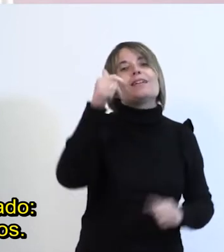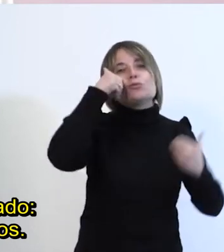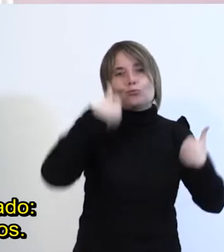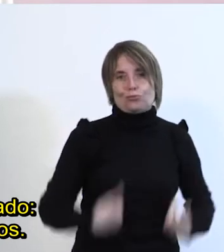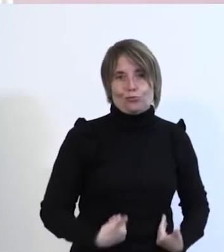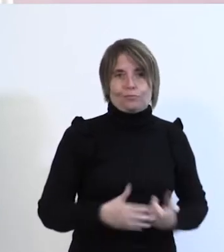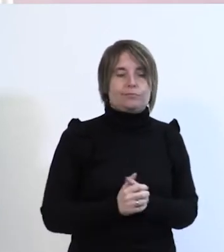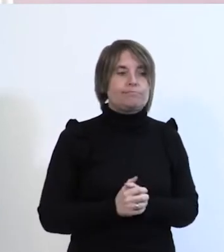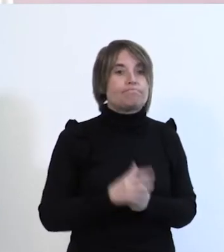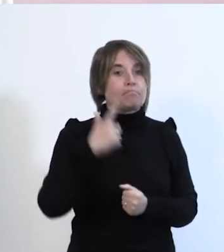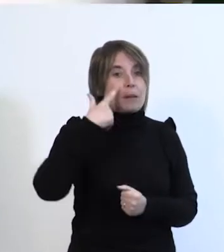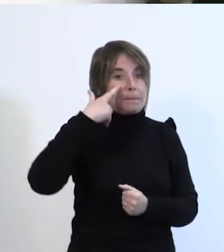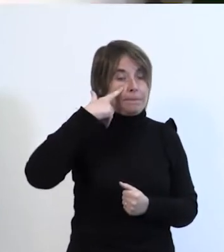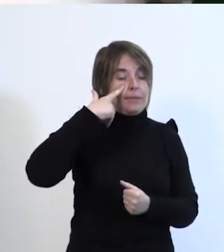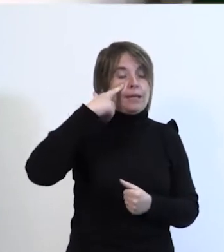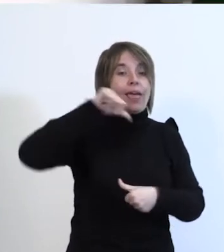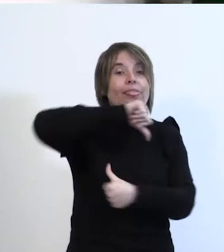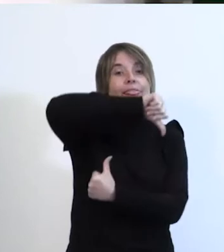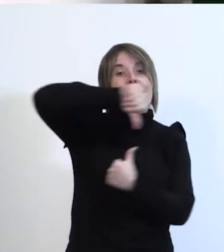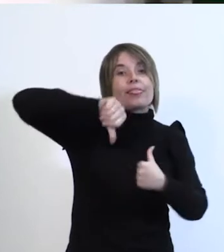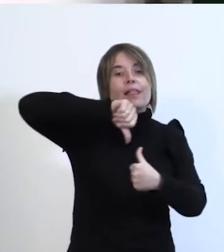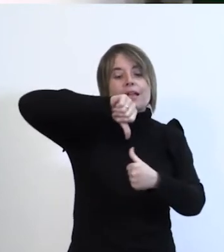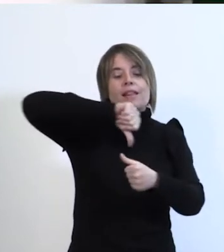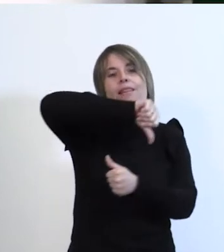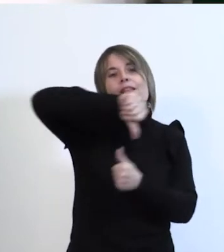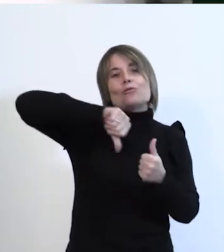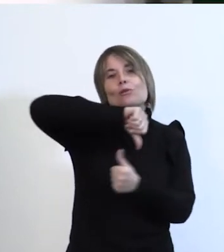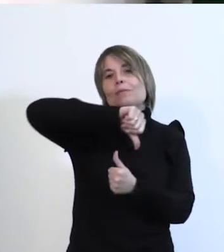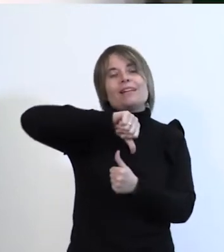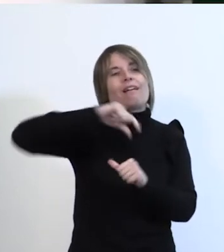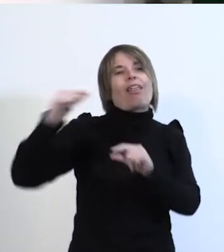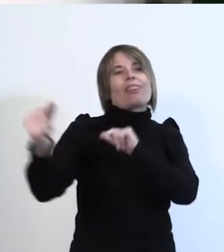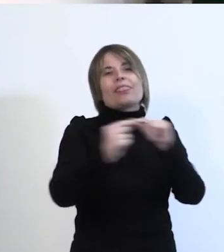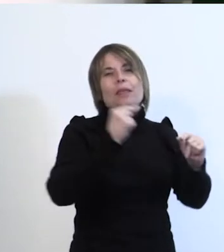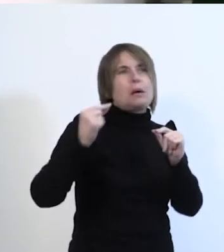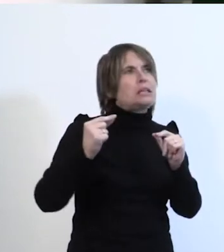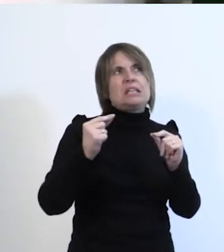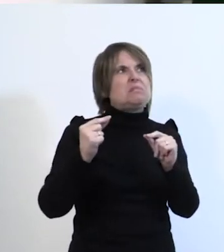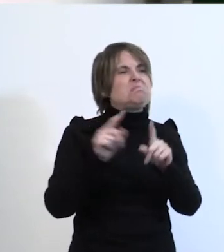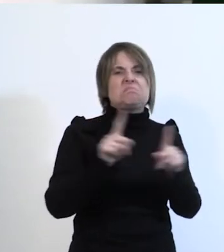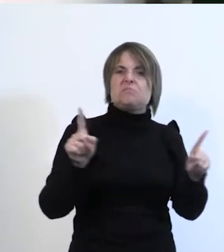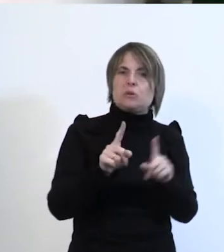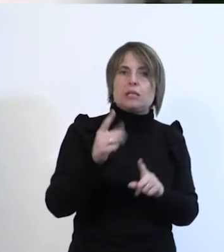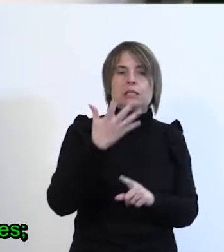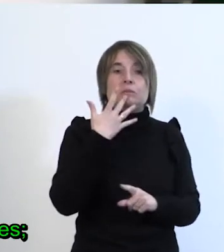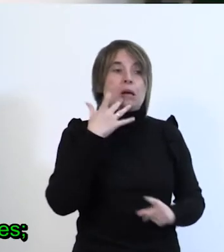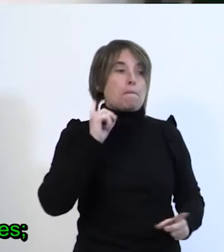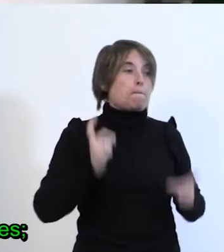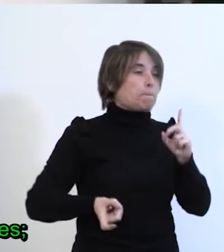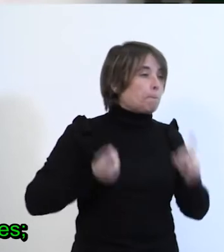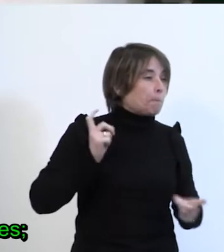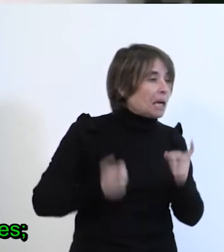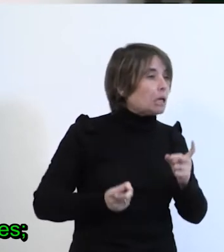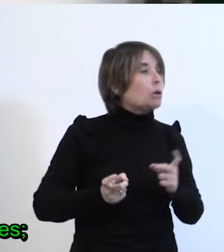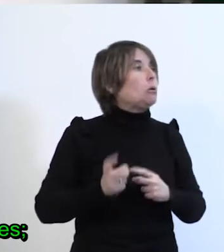humanos? Mira, en Centroamérica no se perciben estos debates tan buenos. En México